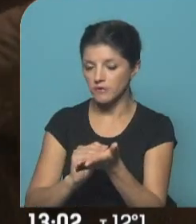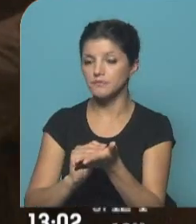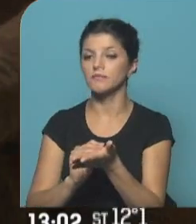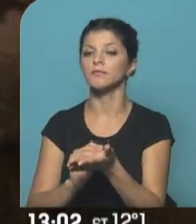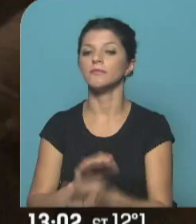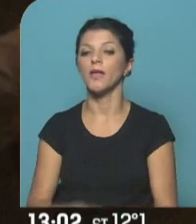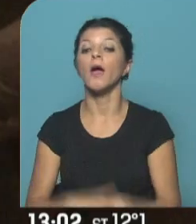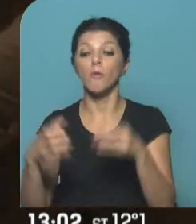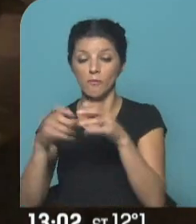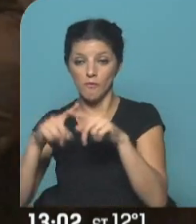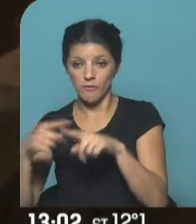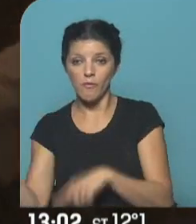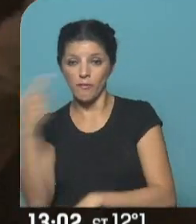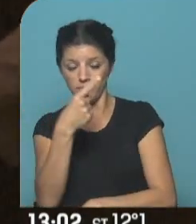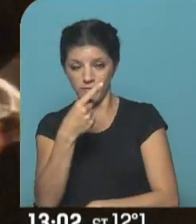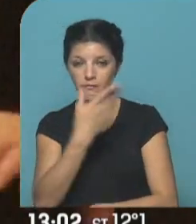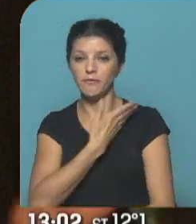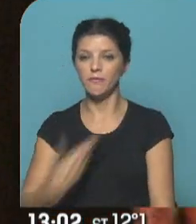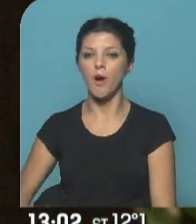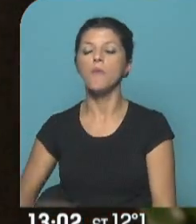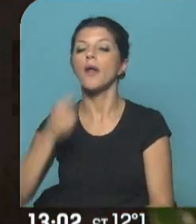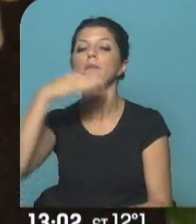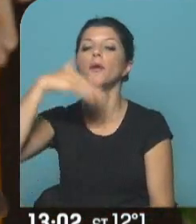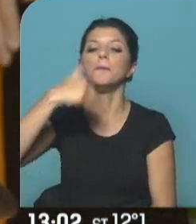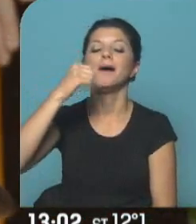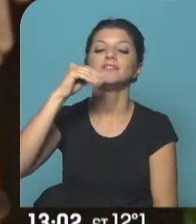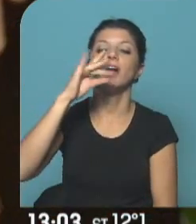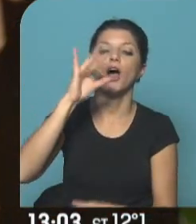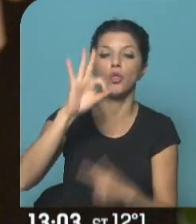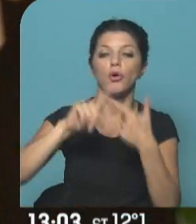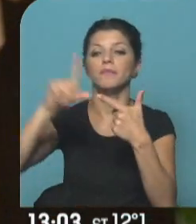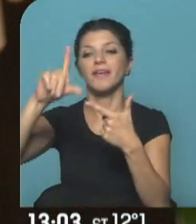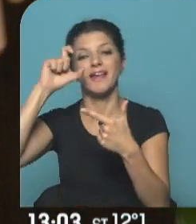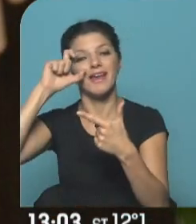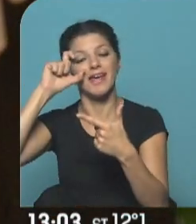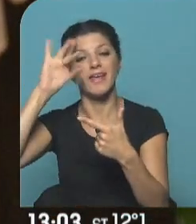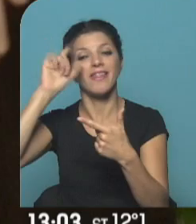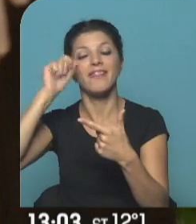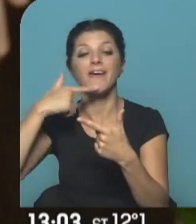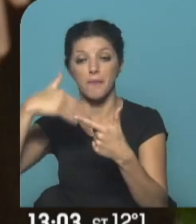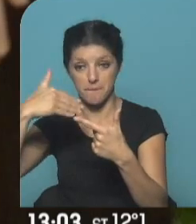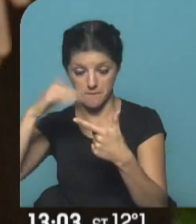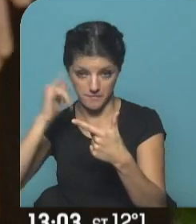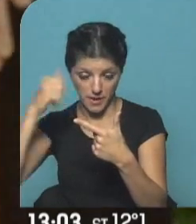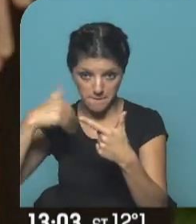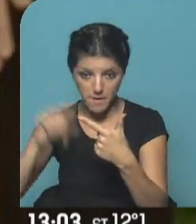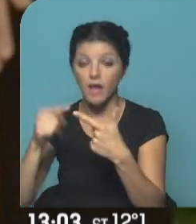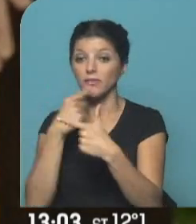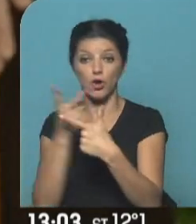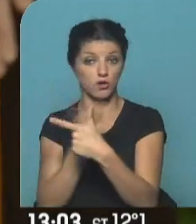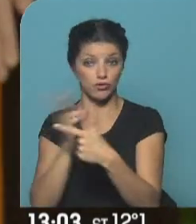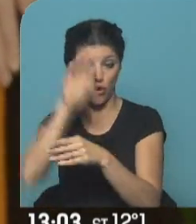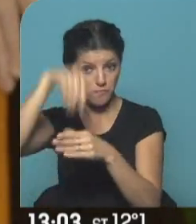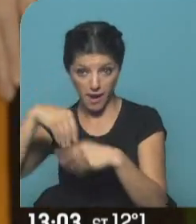fisurado la oposición con respecto a estas elecciones. María Corina Machado, Antonio Ledesma, que está guardando prisión domiciliaria, han dicho que no participan de las